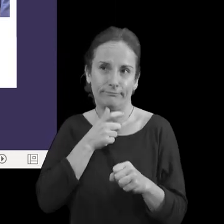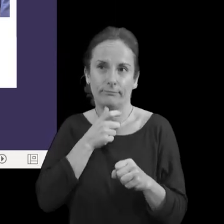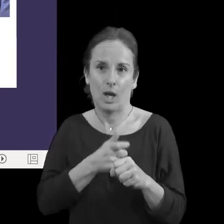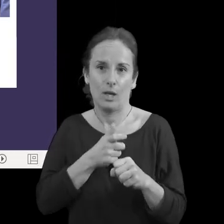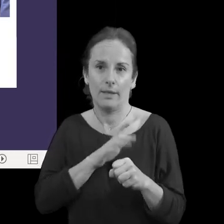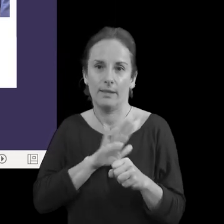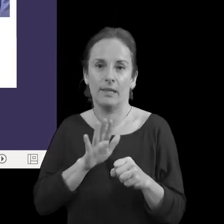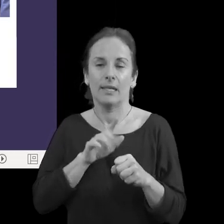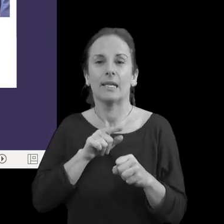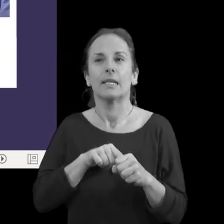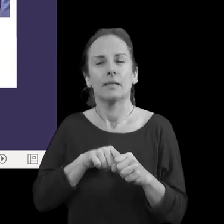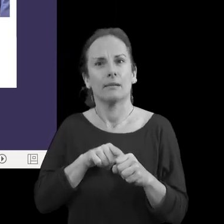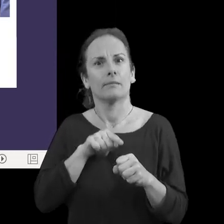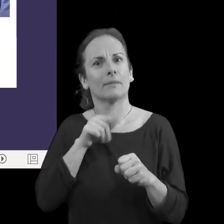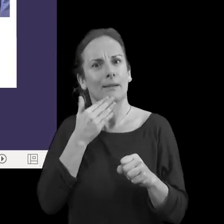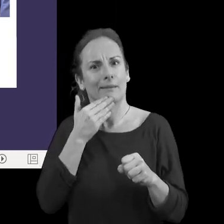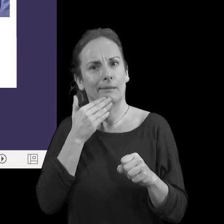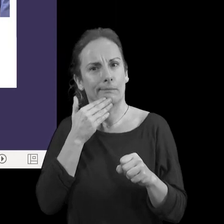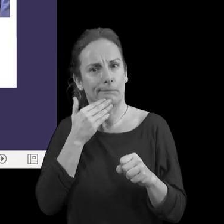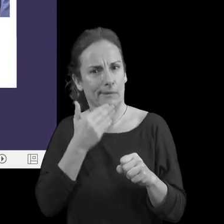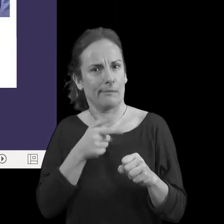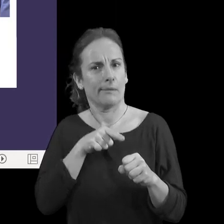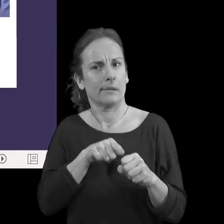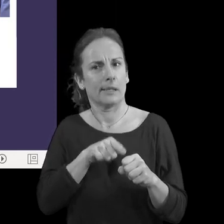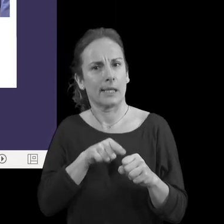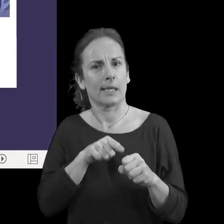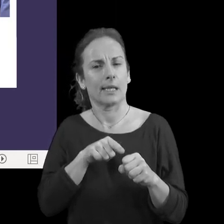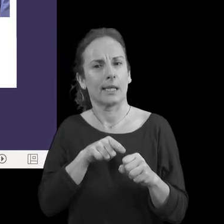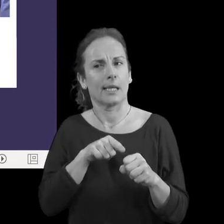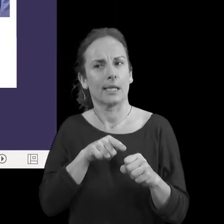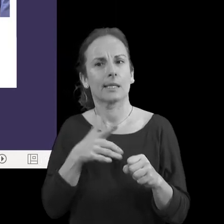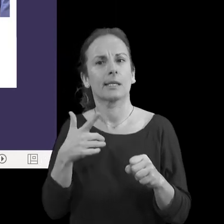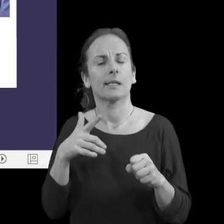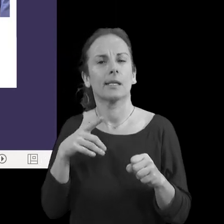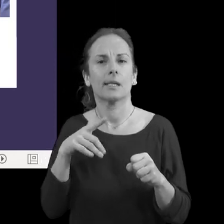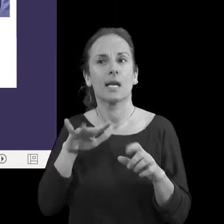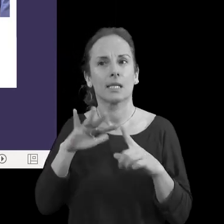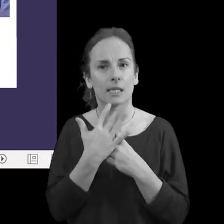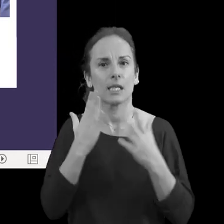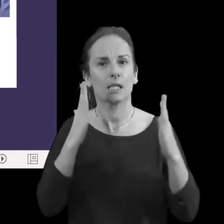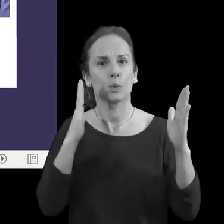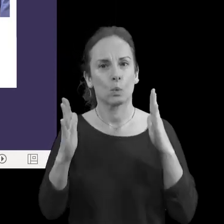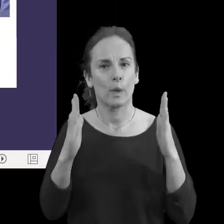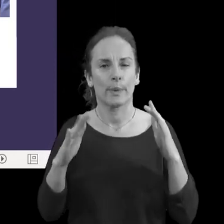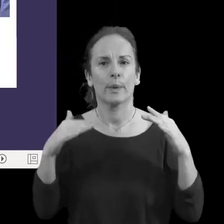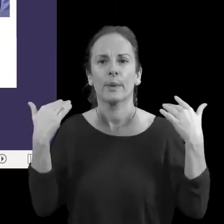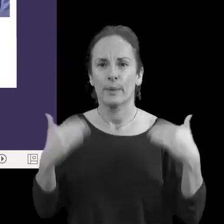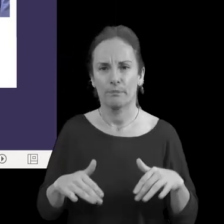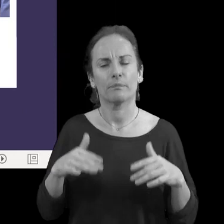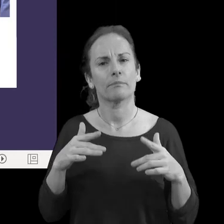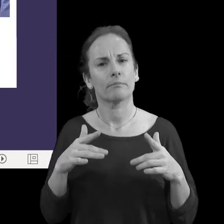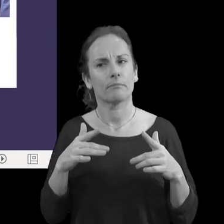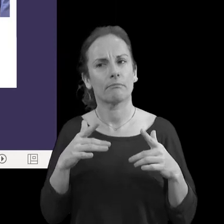revelando muchas cuestiones a vueltas con el tema de la visibilidad o de la invisibilidad lesbiana,